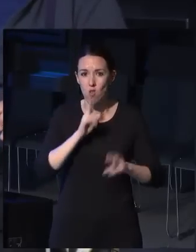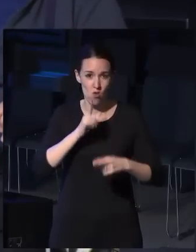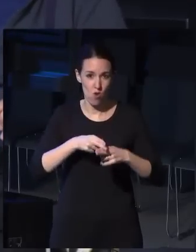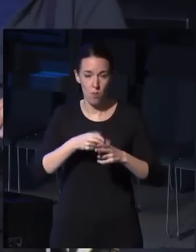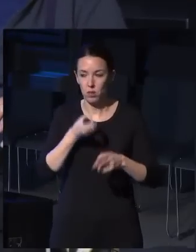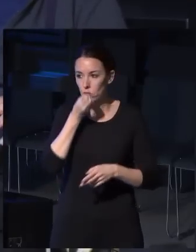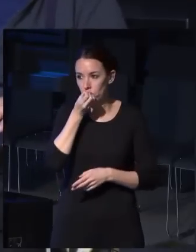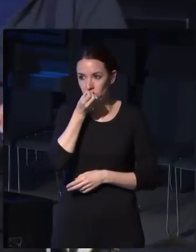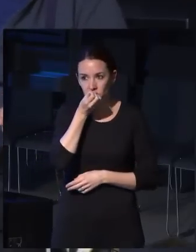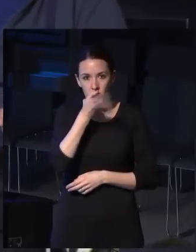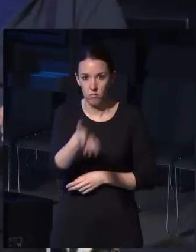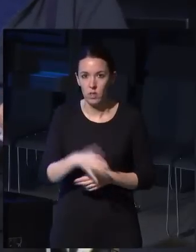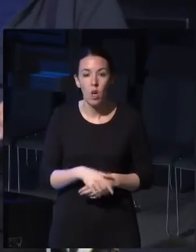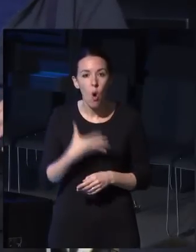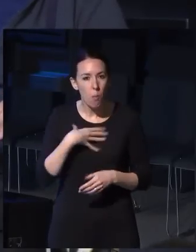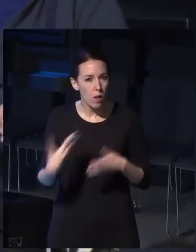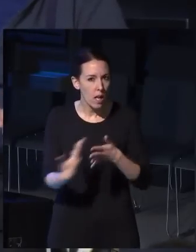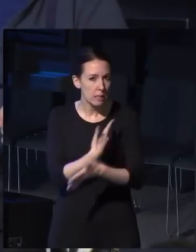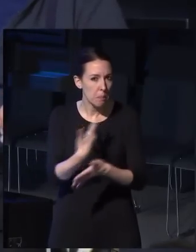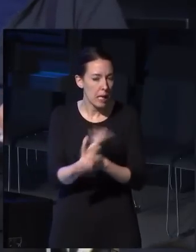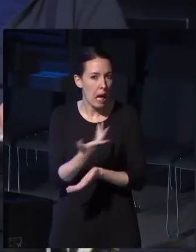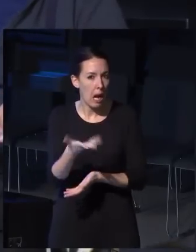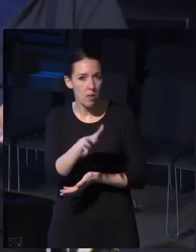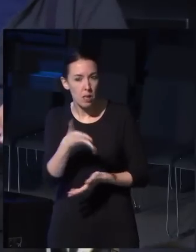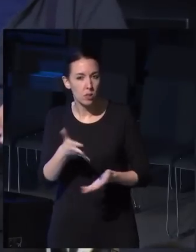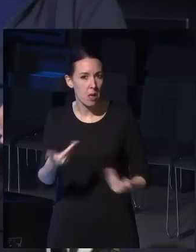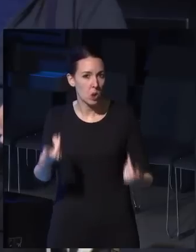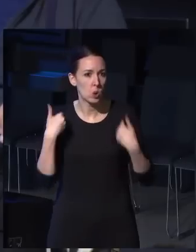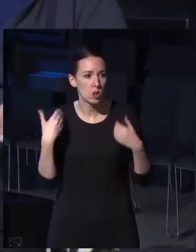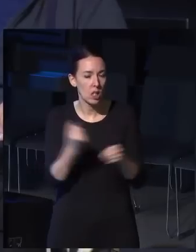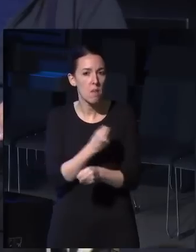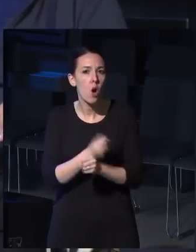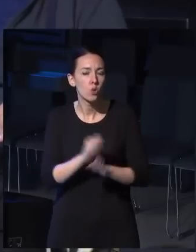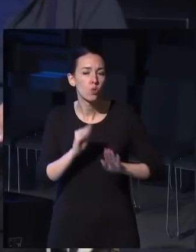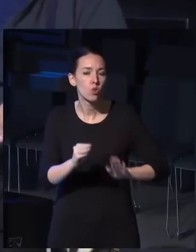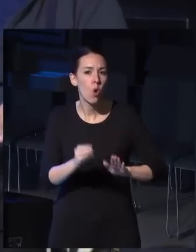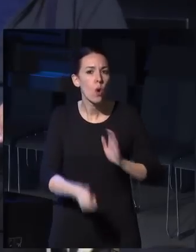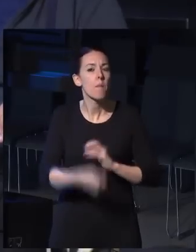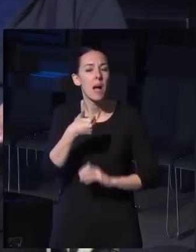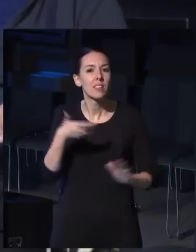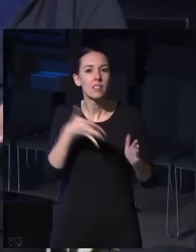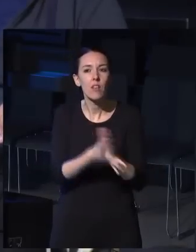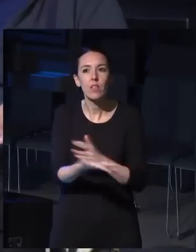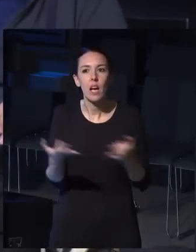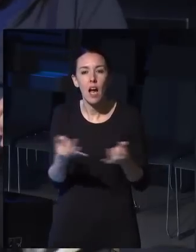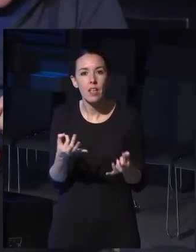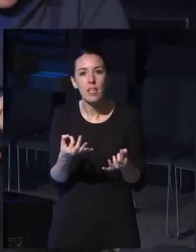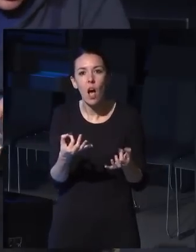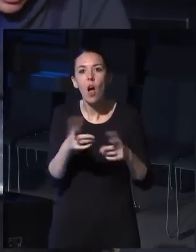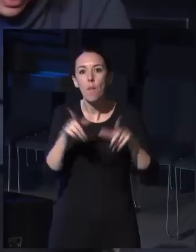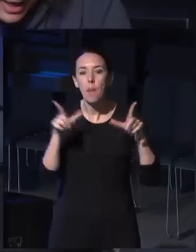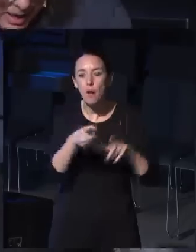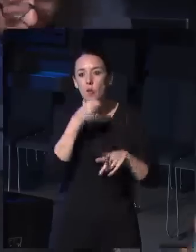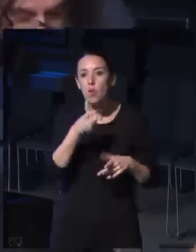buenísimo. ¿Tú podrías explicar más o menos cuál es la función del empujador y qué significaría estar en plano en un micrófono?